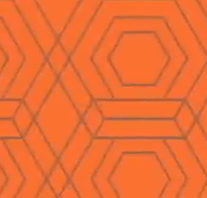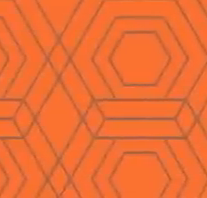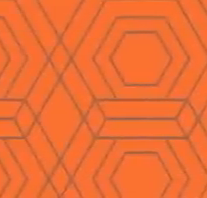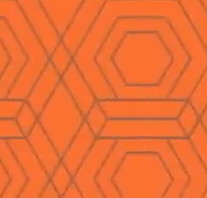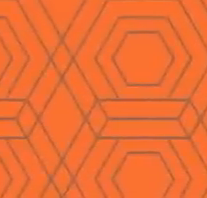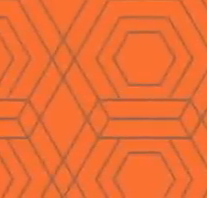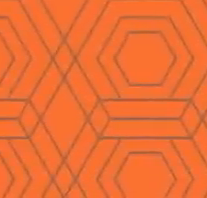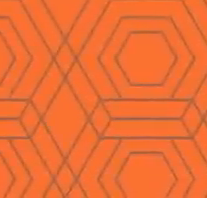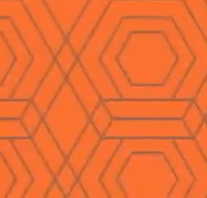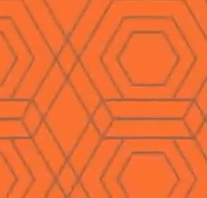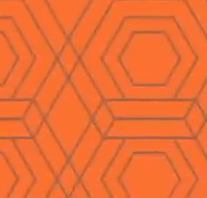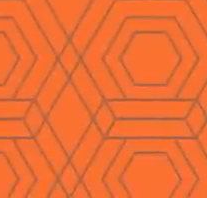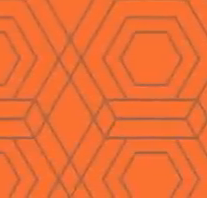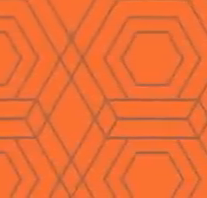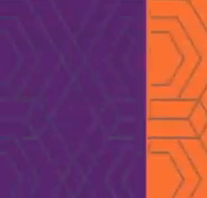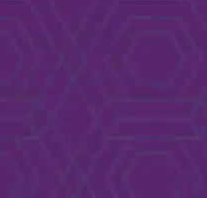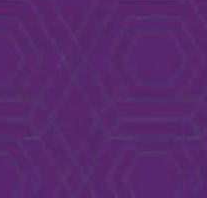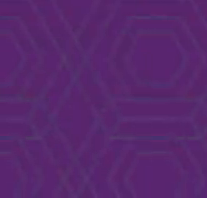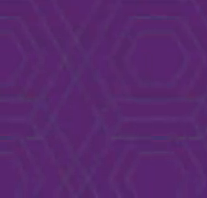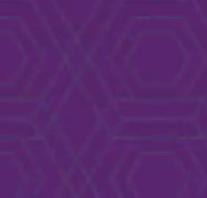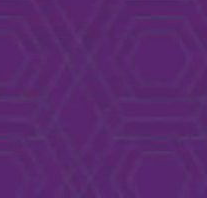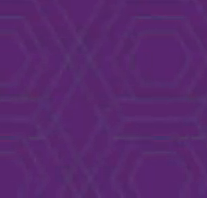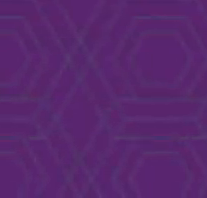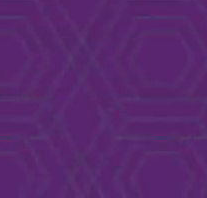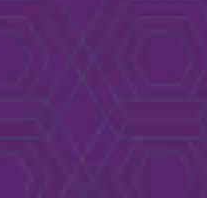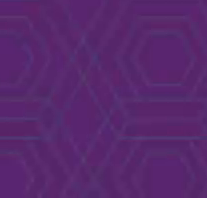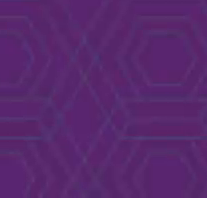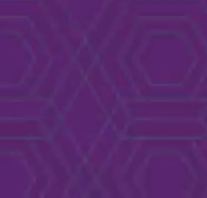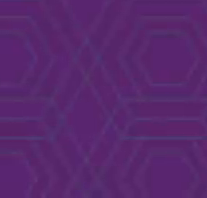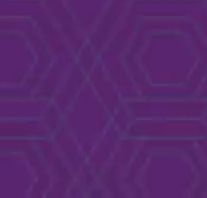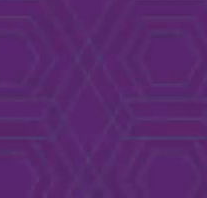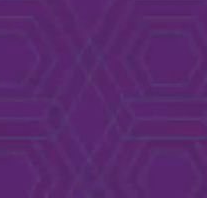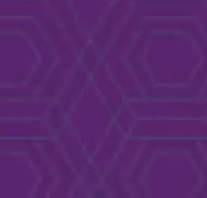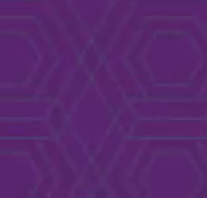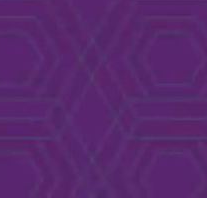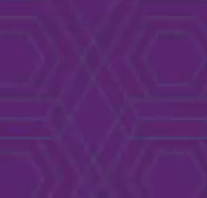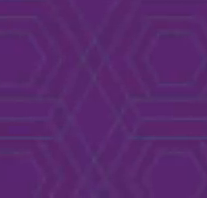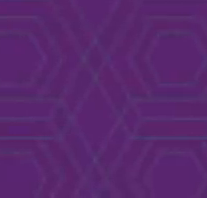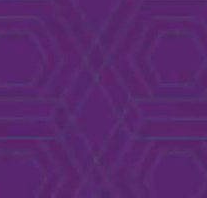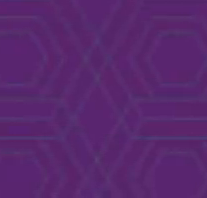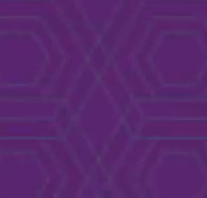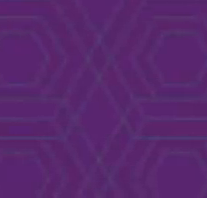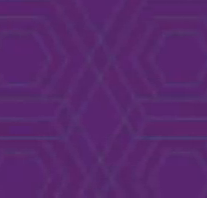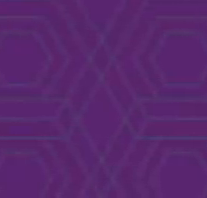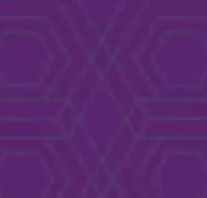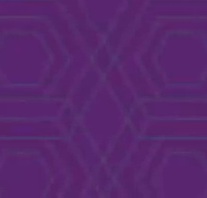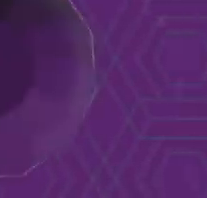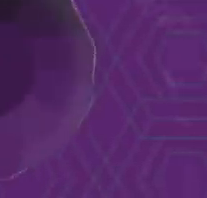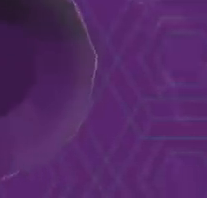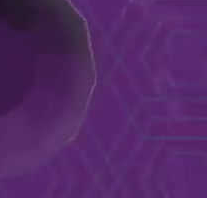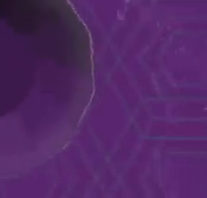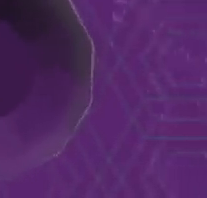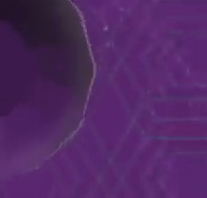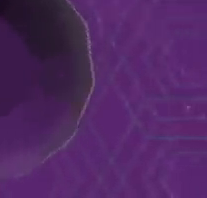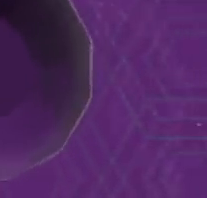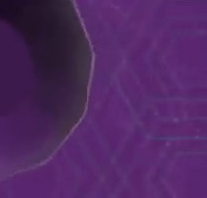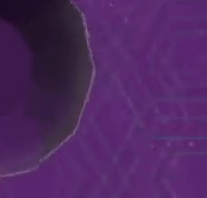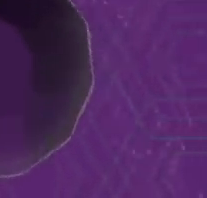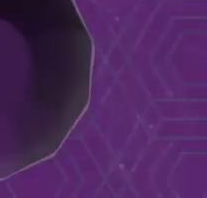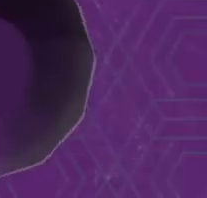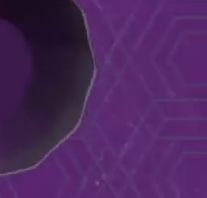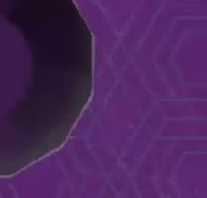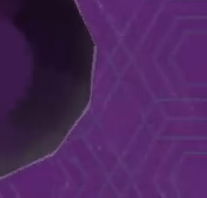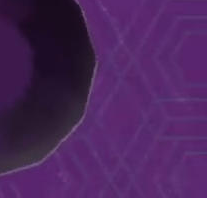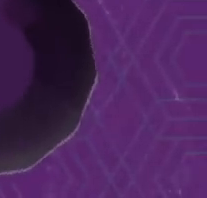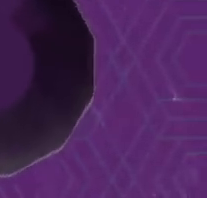protección. Llega el nuevo bálsamo labial OmniPlus FPS 15, con un dinámico diseño